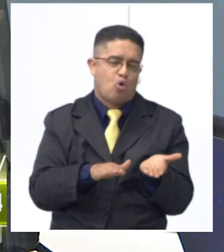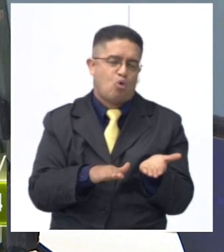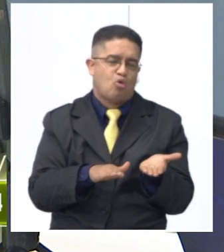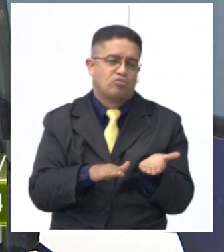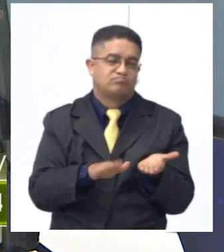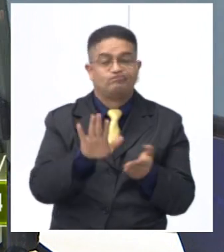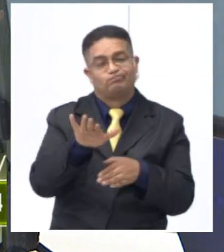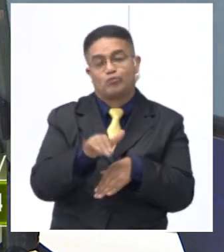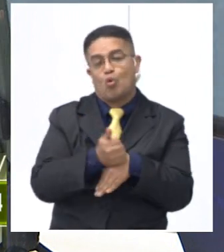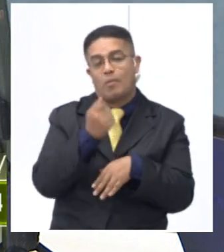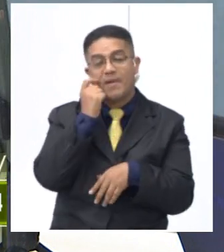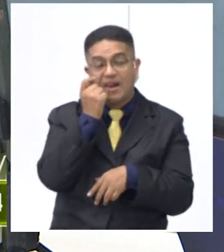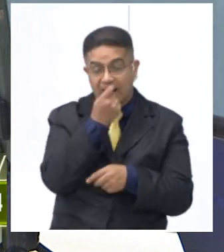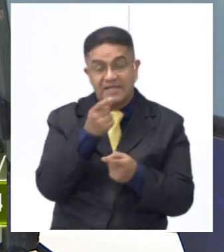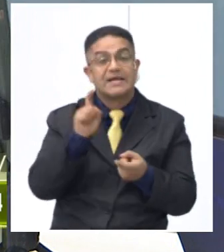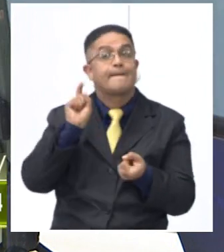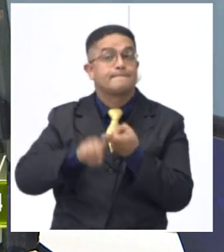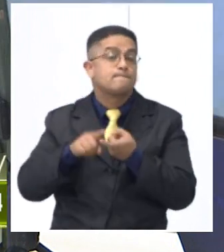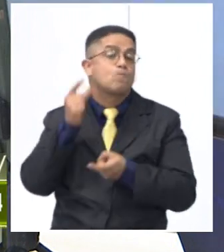le había dado viruela.